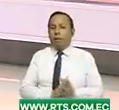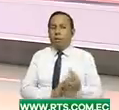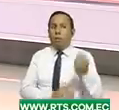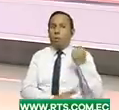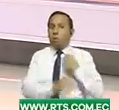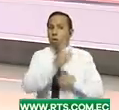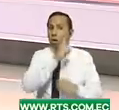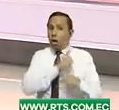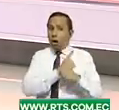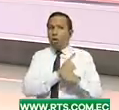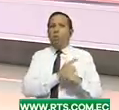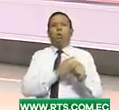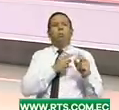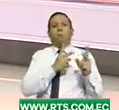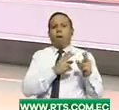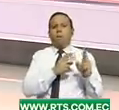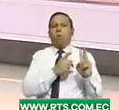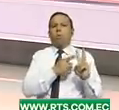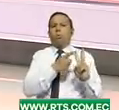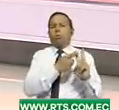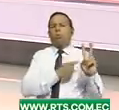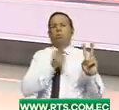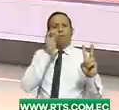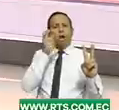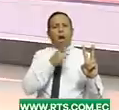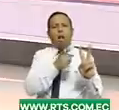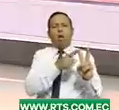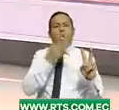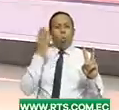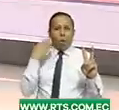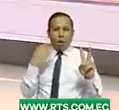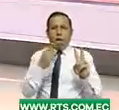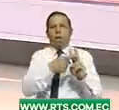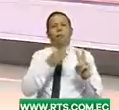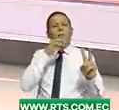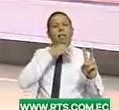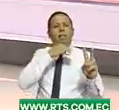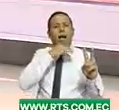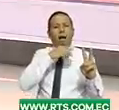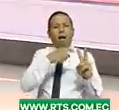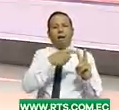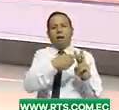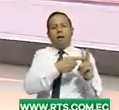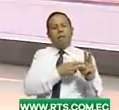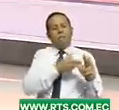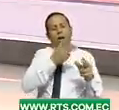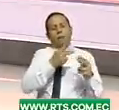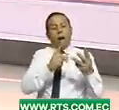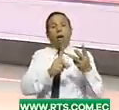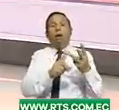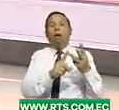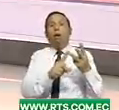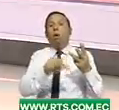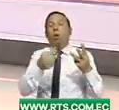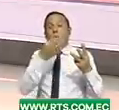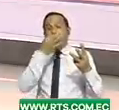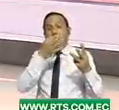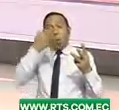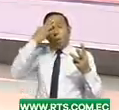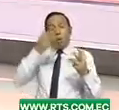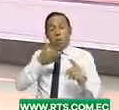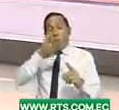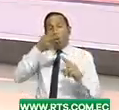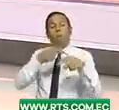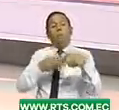asesinados en Guayaquil y Manta y un tercero resultó con heridas de bala en Santo Domingo. Hoy hubo un plantón en Guayaquil y la